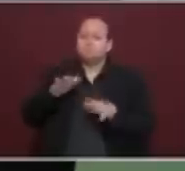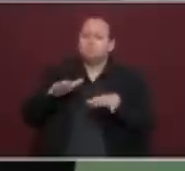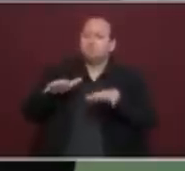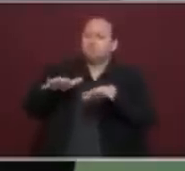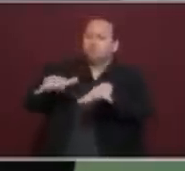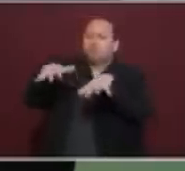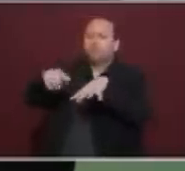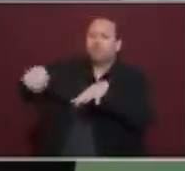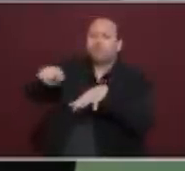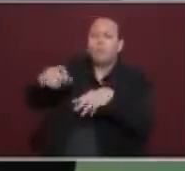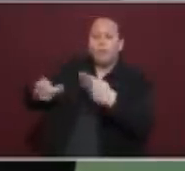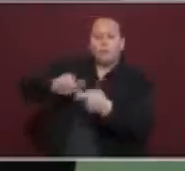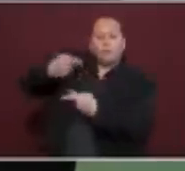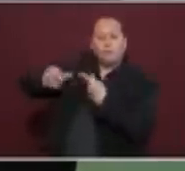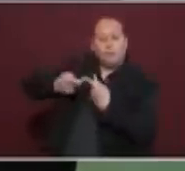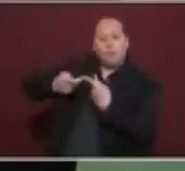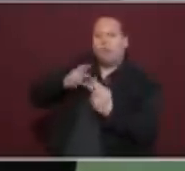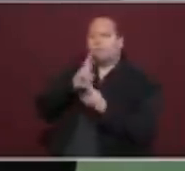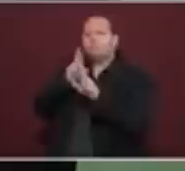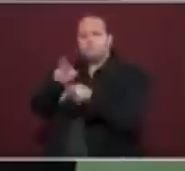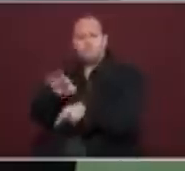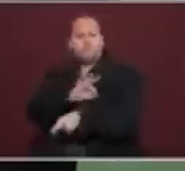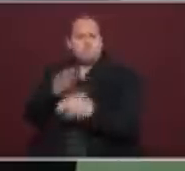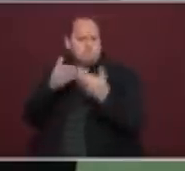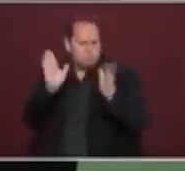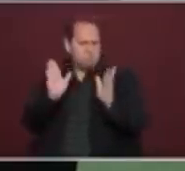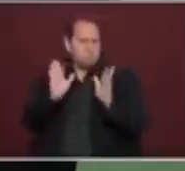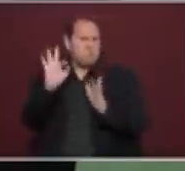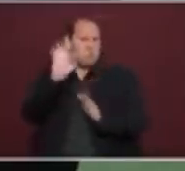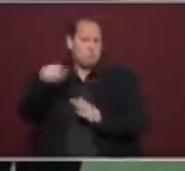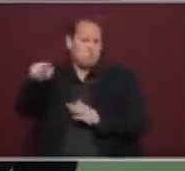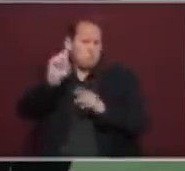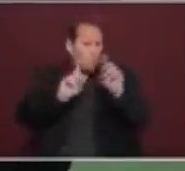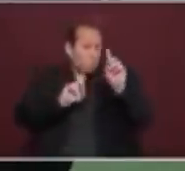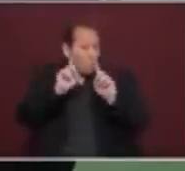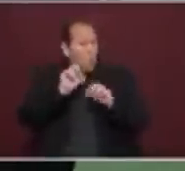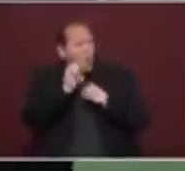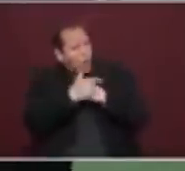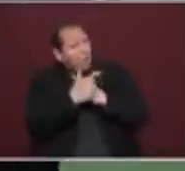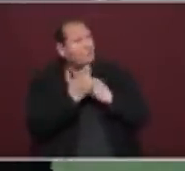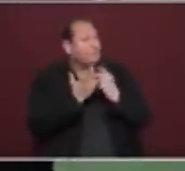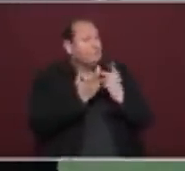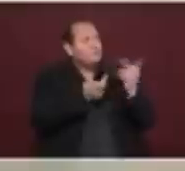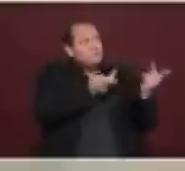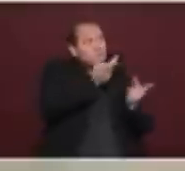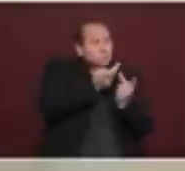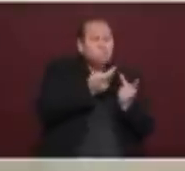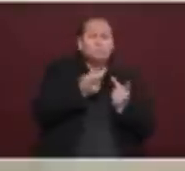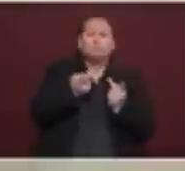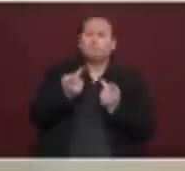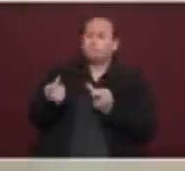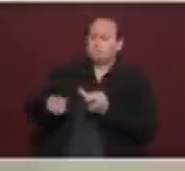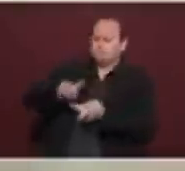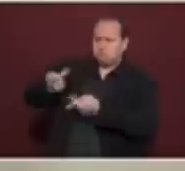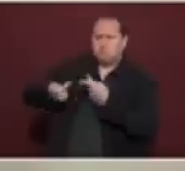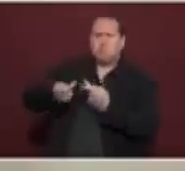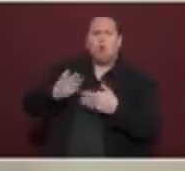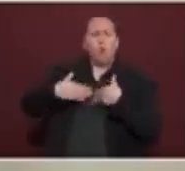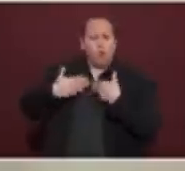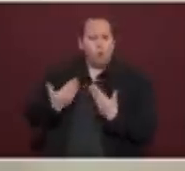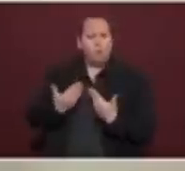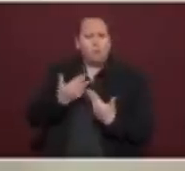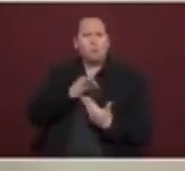preguntas y respuestas por si hay algo que tengan ustedes que preguntar